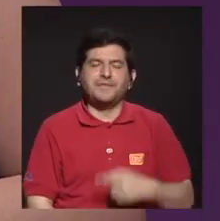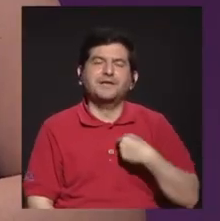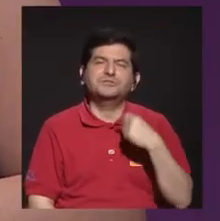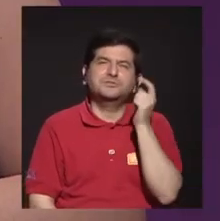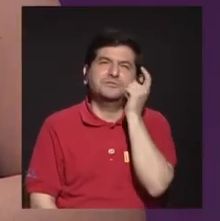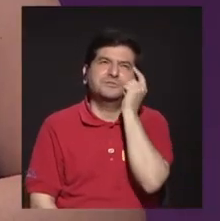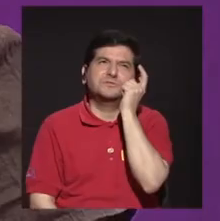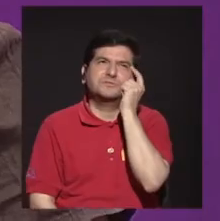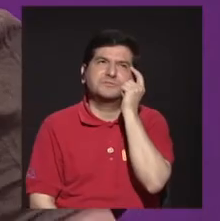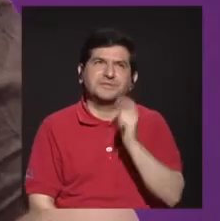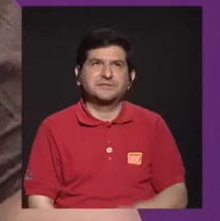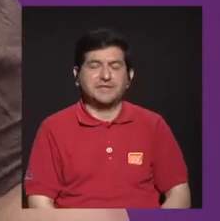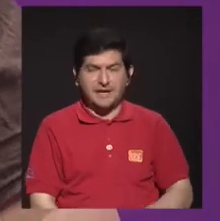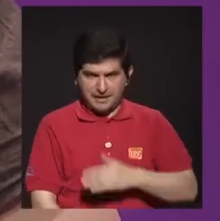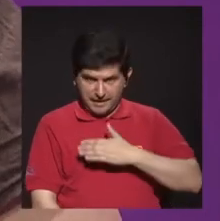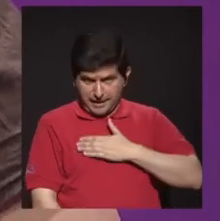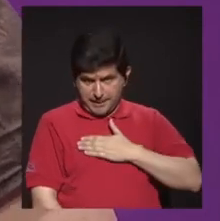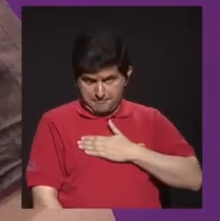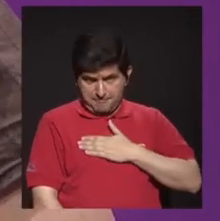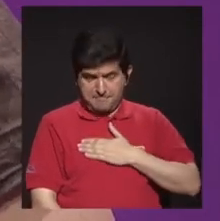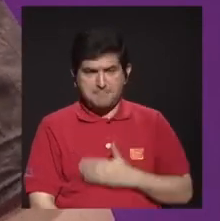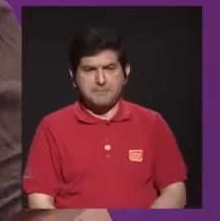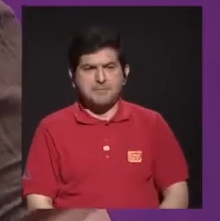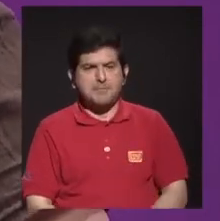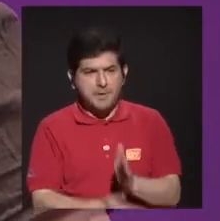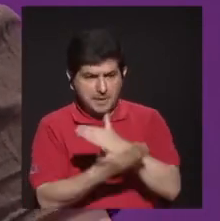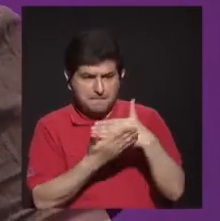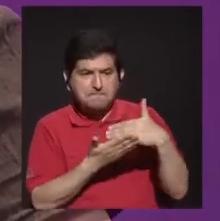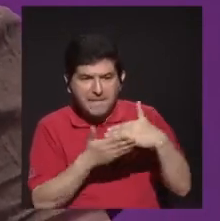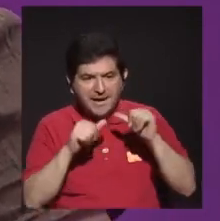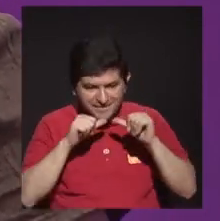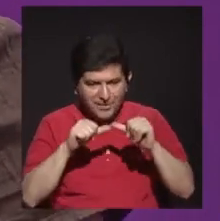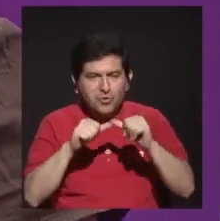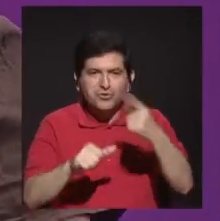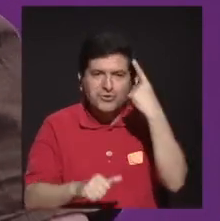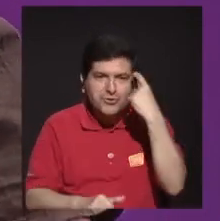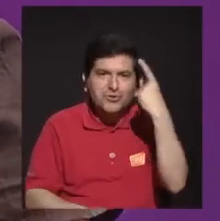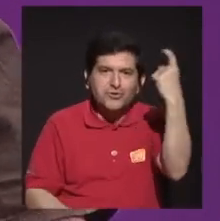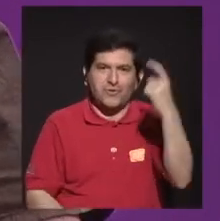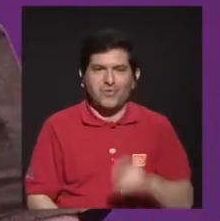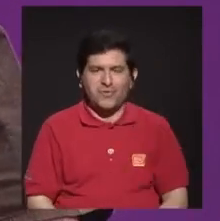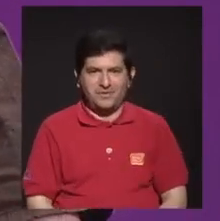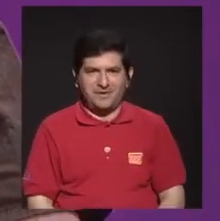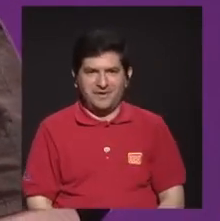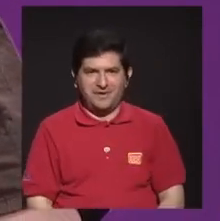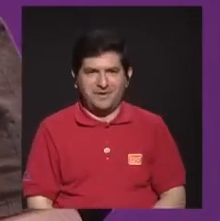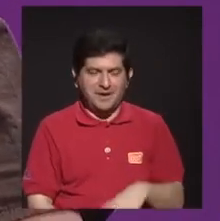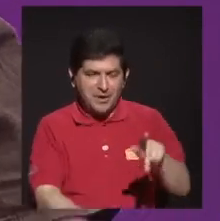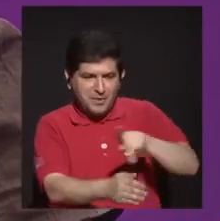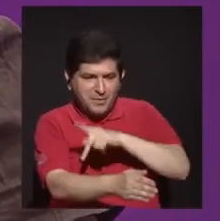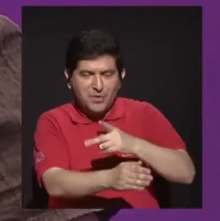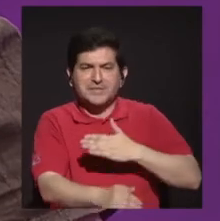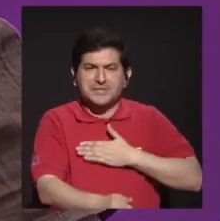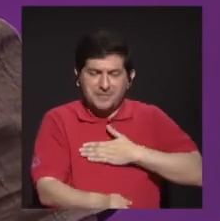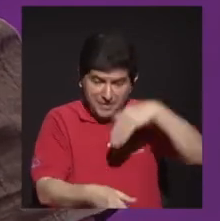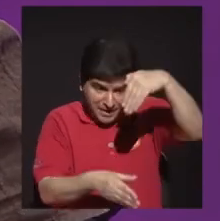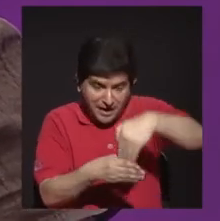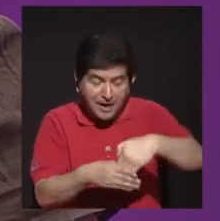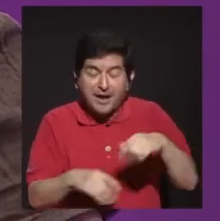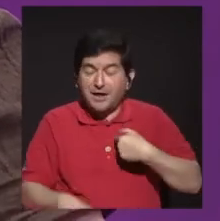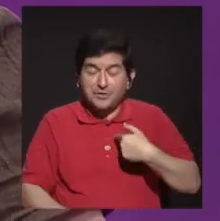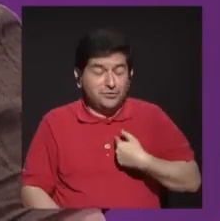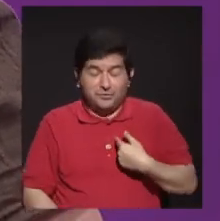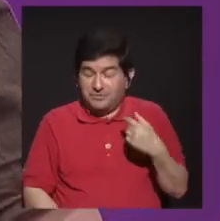Yo pienso que para mí ha sido todavía un parto en sueño. Yo digo, esto, aquí hay poesía mía, es